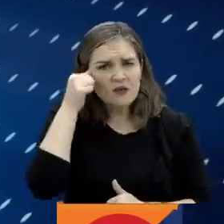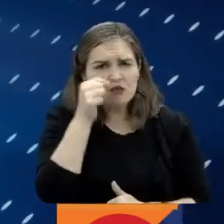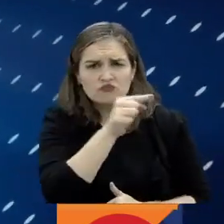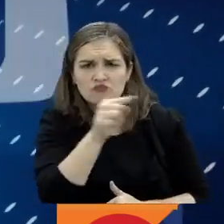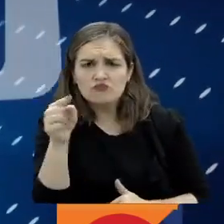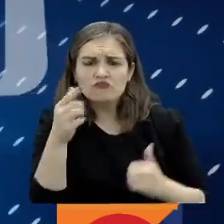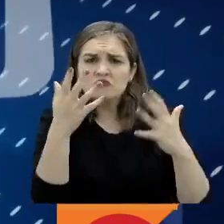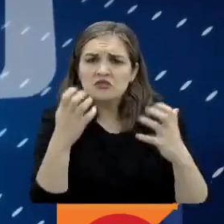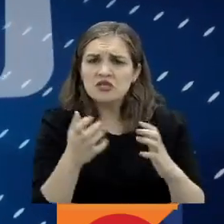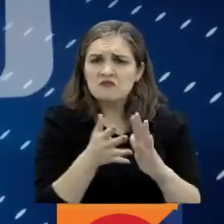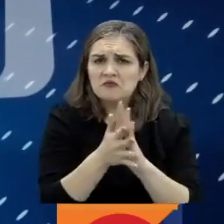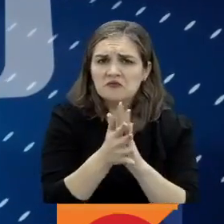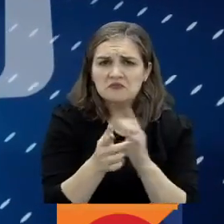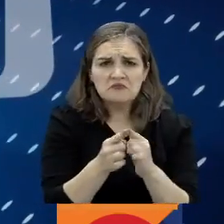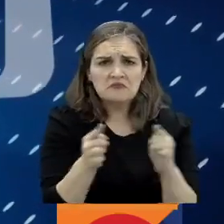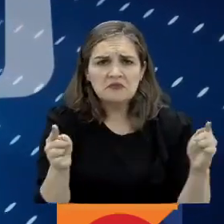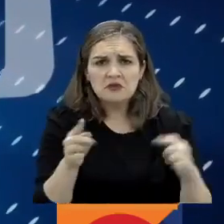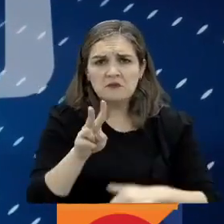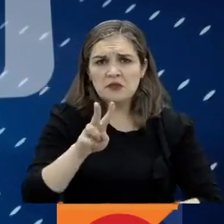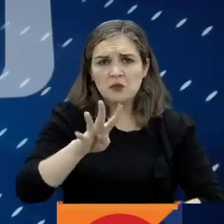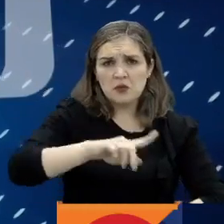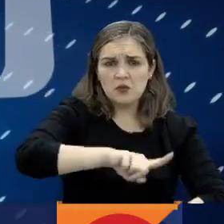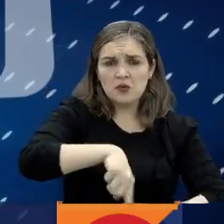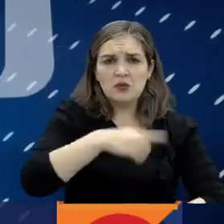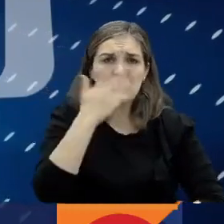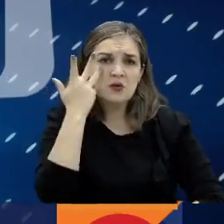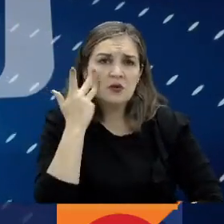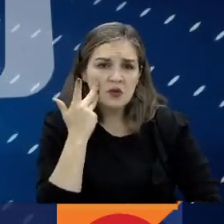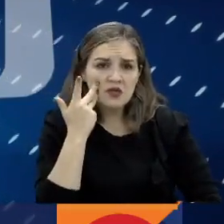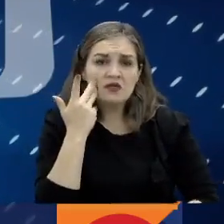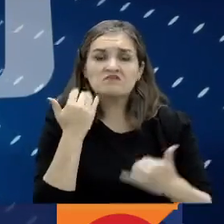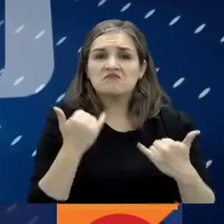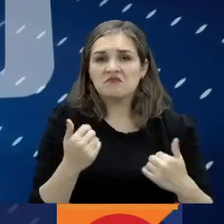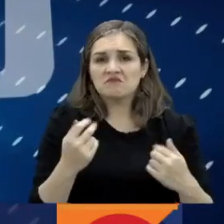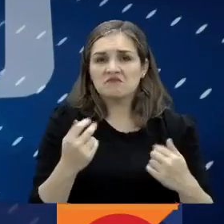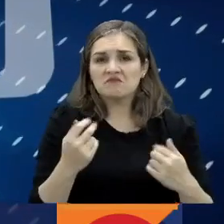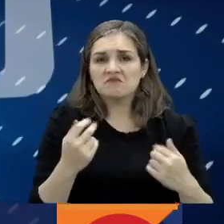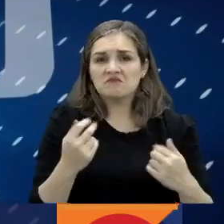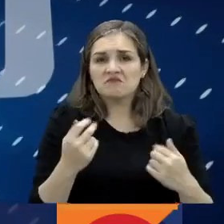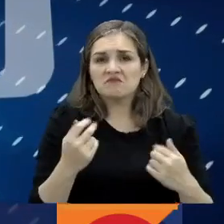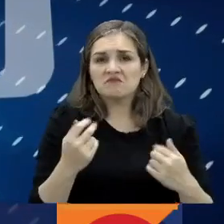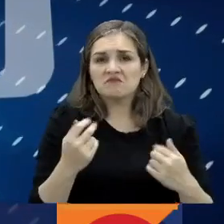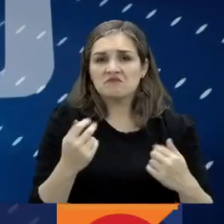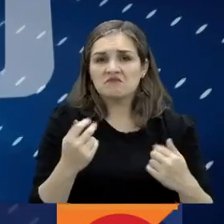quieres seguir informado 24/7, nos encuentra en todas nuestras redes sociales como RTVC Noticias.